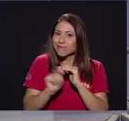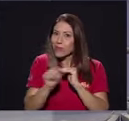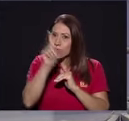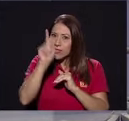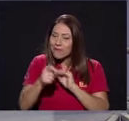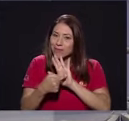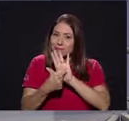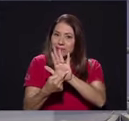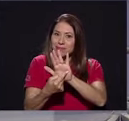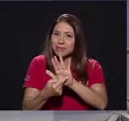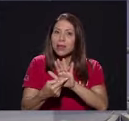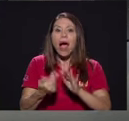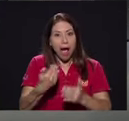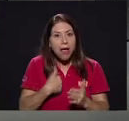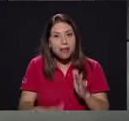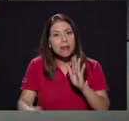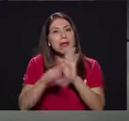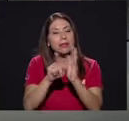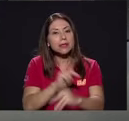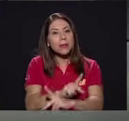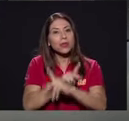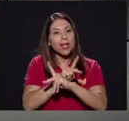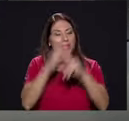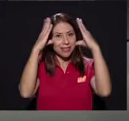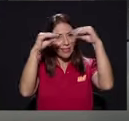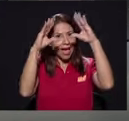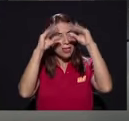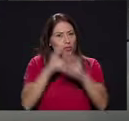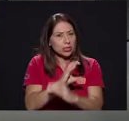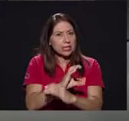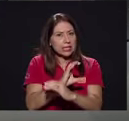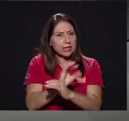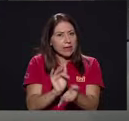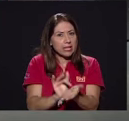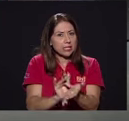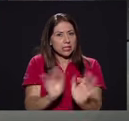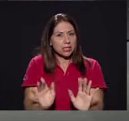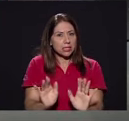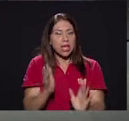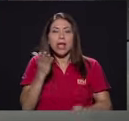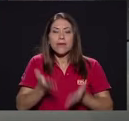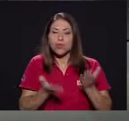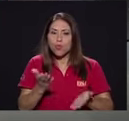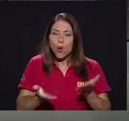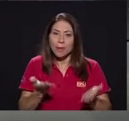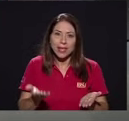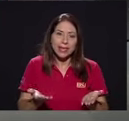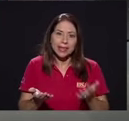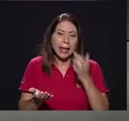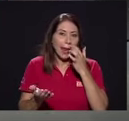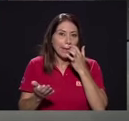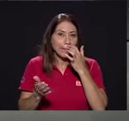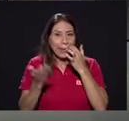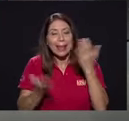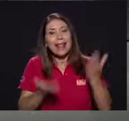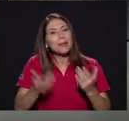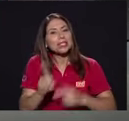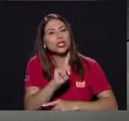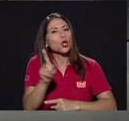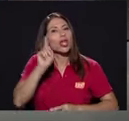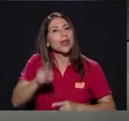Entramos entonces en materia de que hay leyes que protegen datos sensibles, en donde eventualmente no necesariamente se tenga